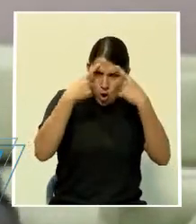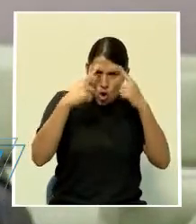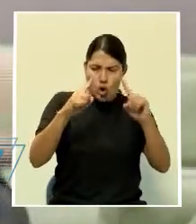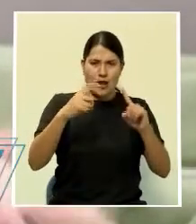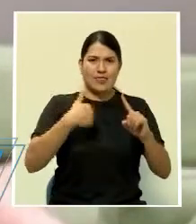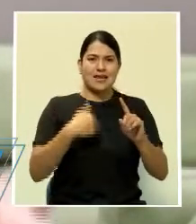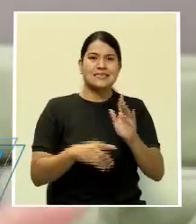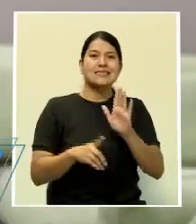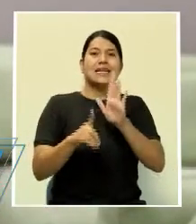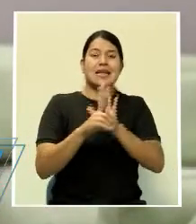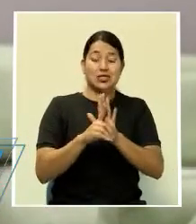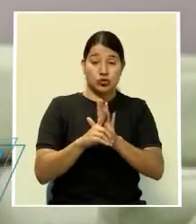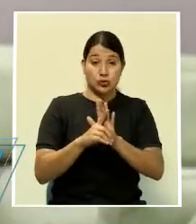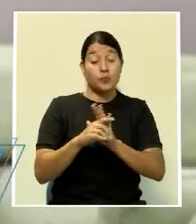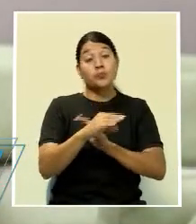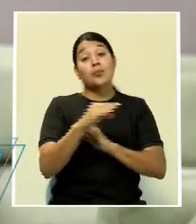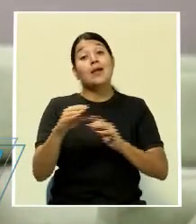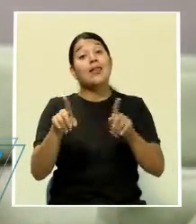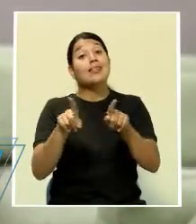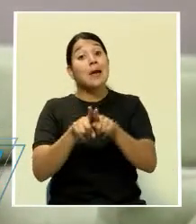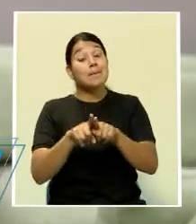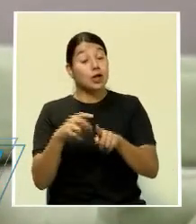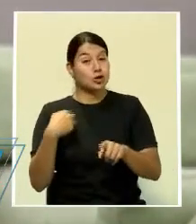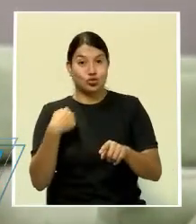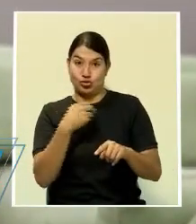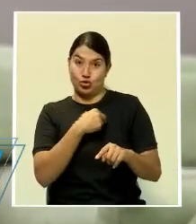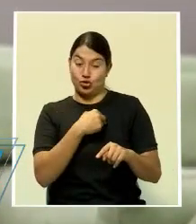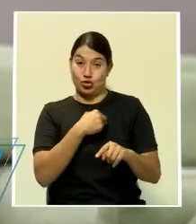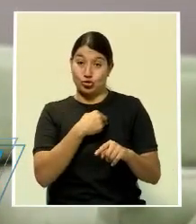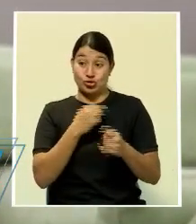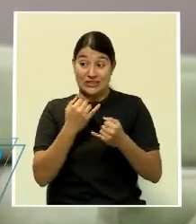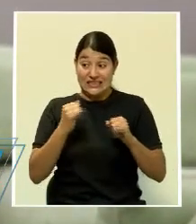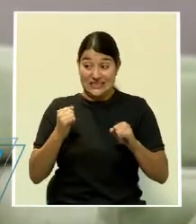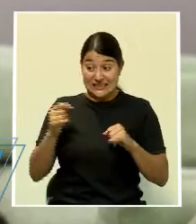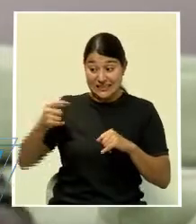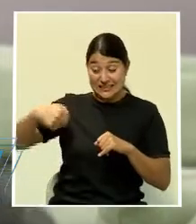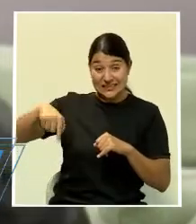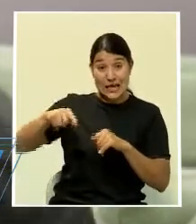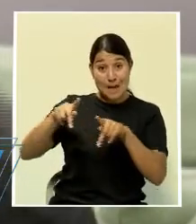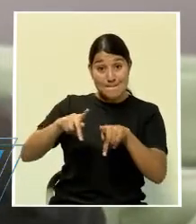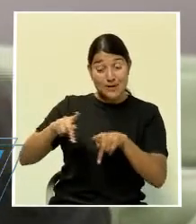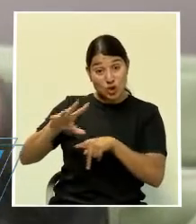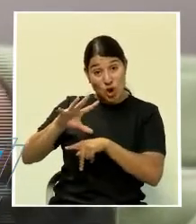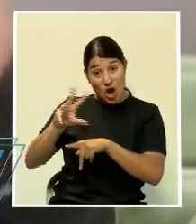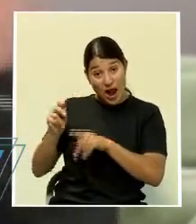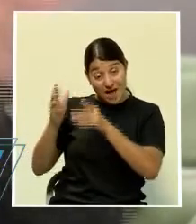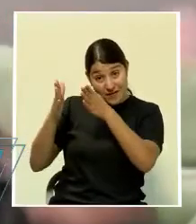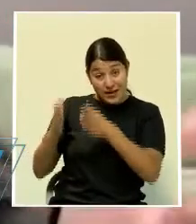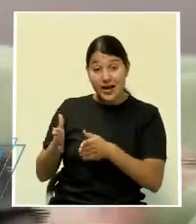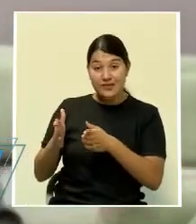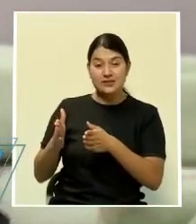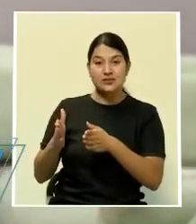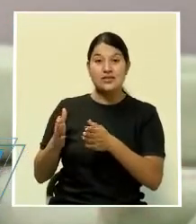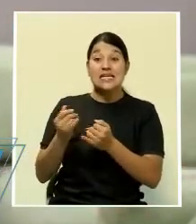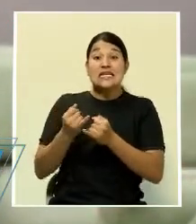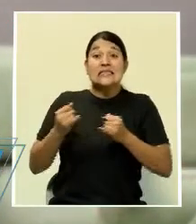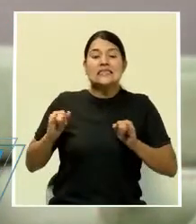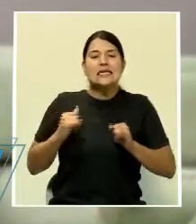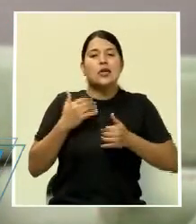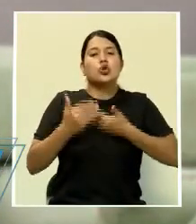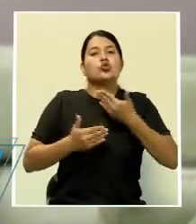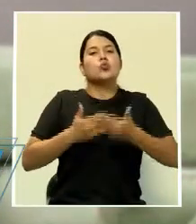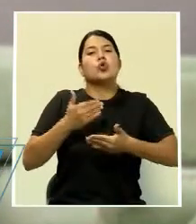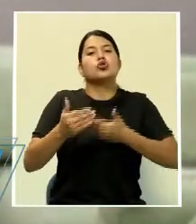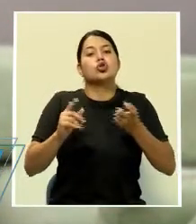ciudadanía. Otra cuestión es que no podríamos pensar las democracias modernas sin los propios procesos de cambio